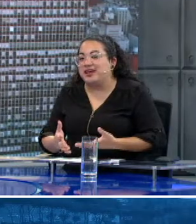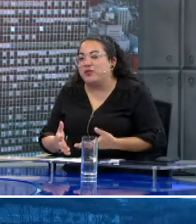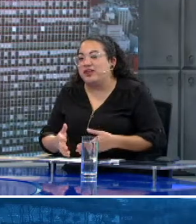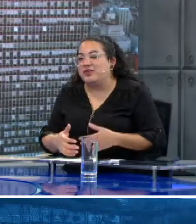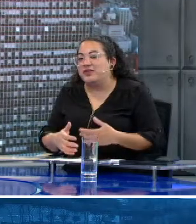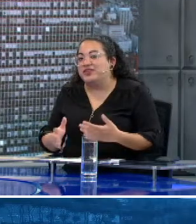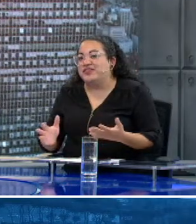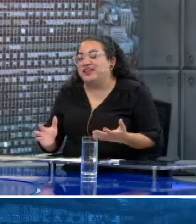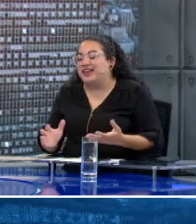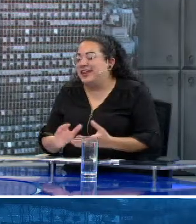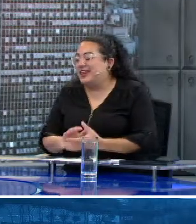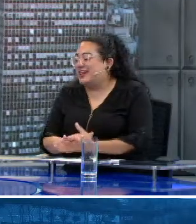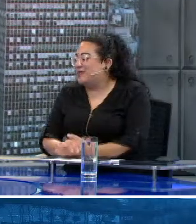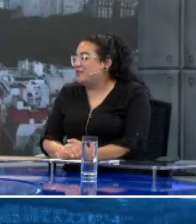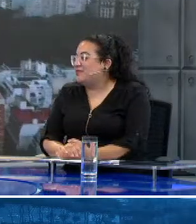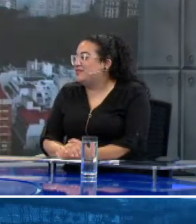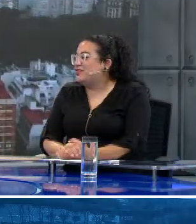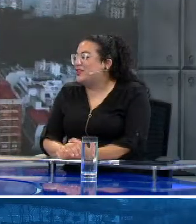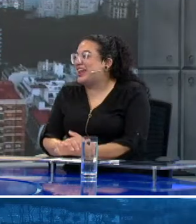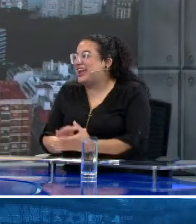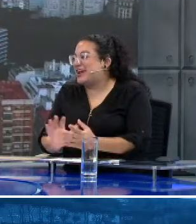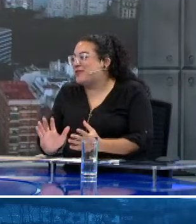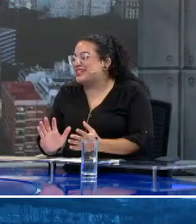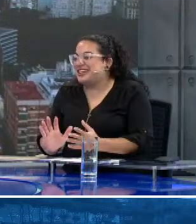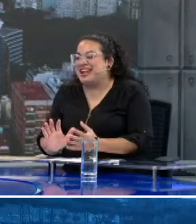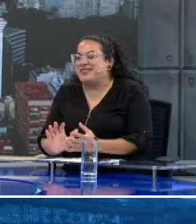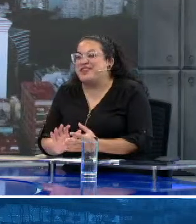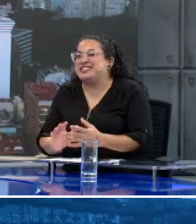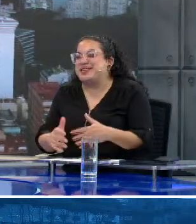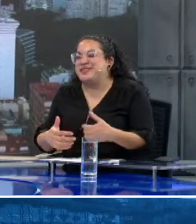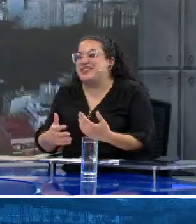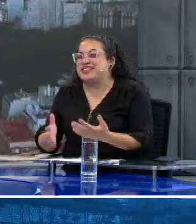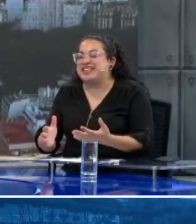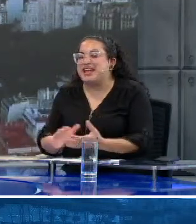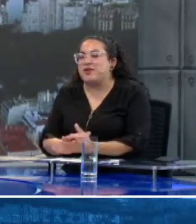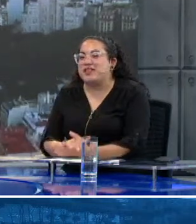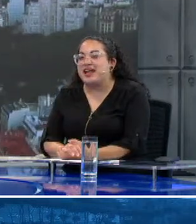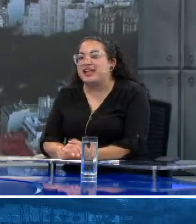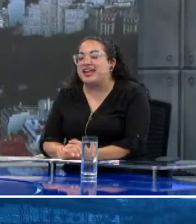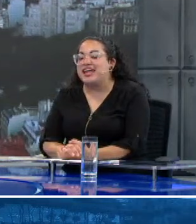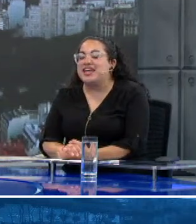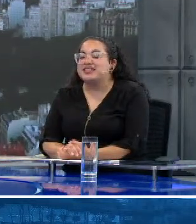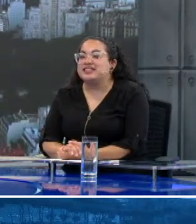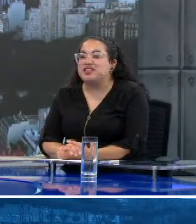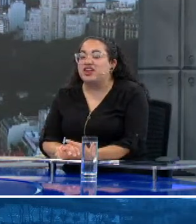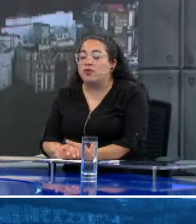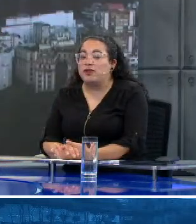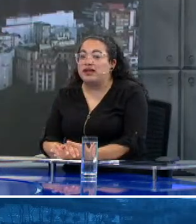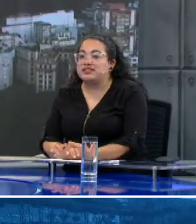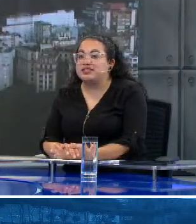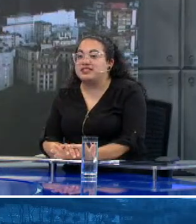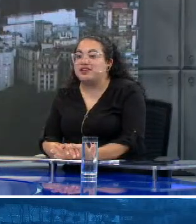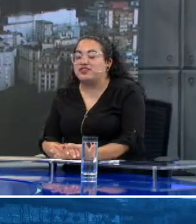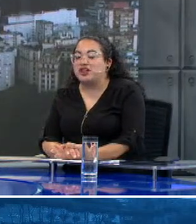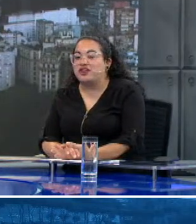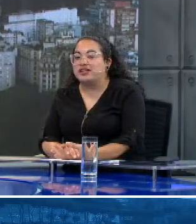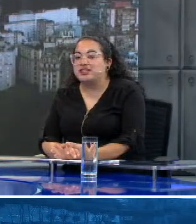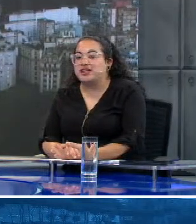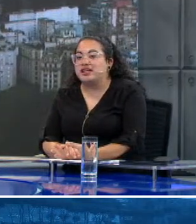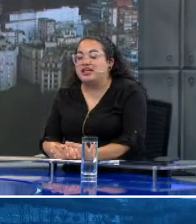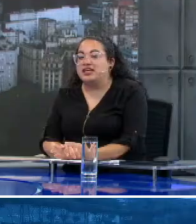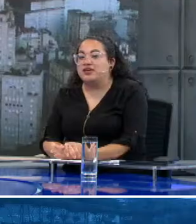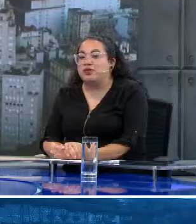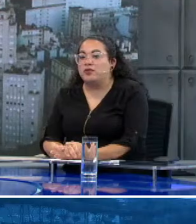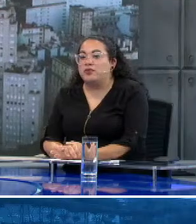que, bueno, no cree que pueda llegar a pasar, pero que sería lo ideal que sesiones como la que se desarrollaron